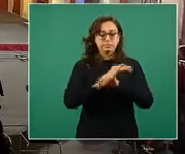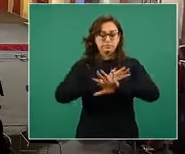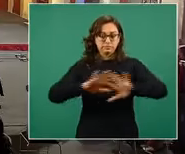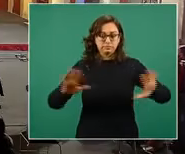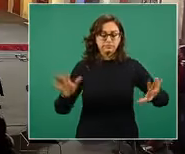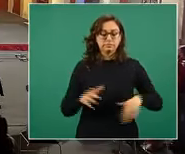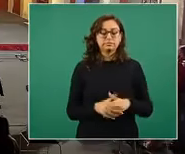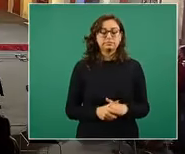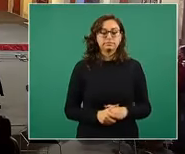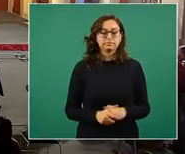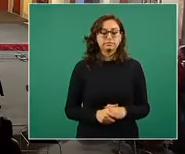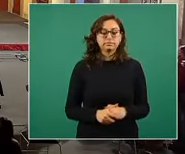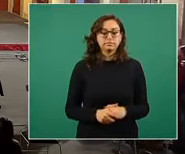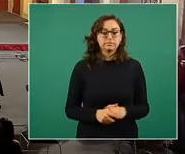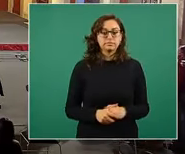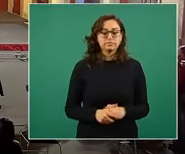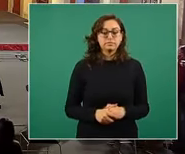grupo.